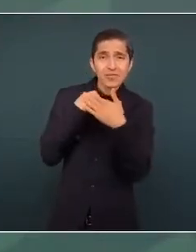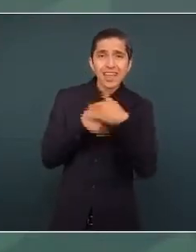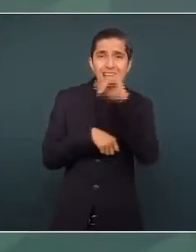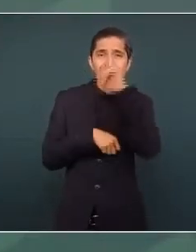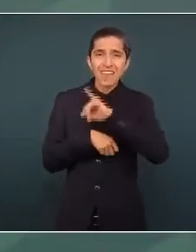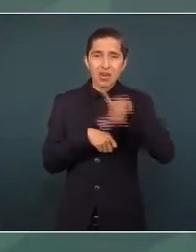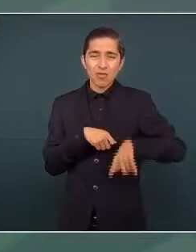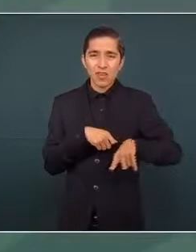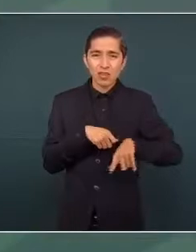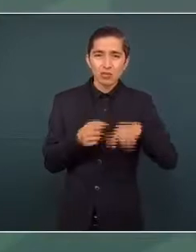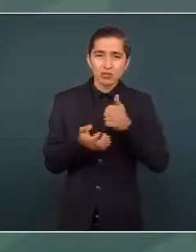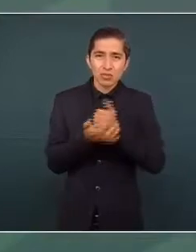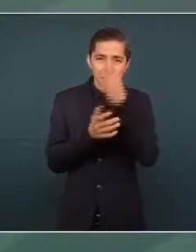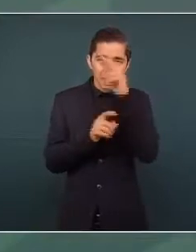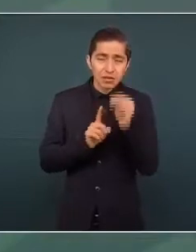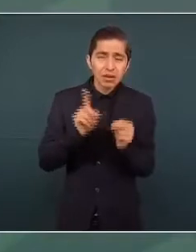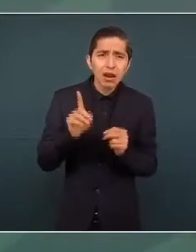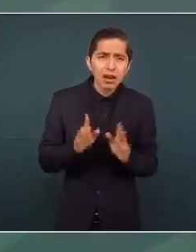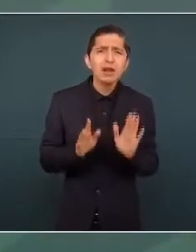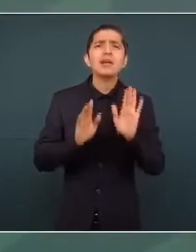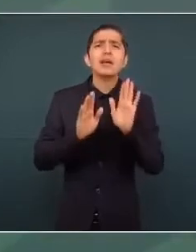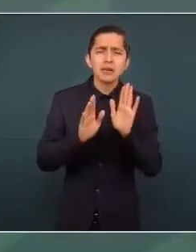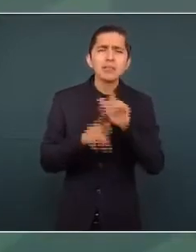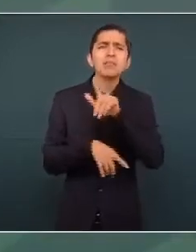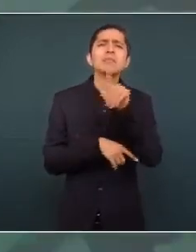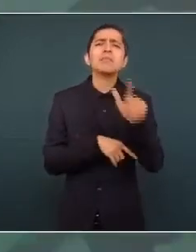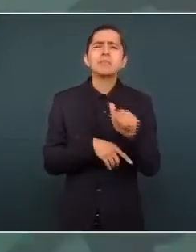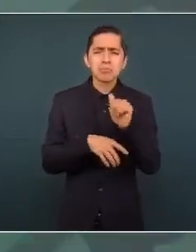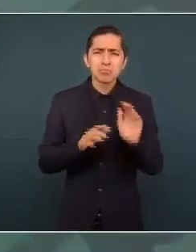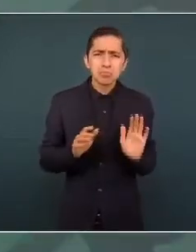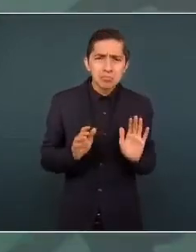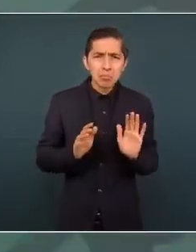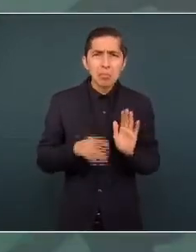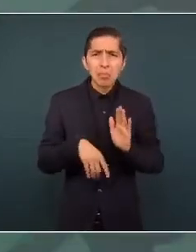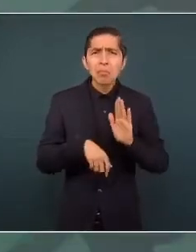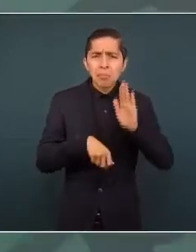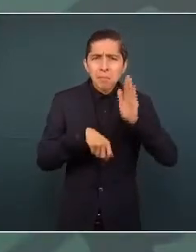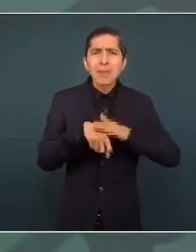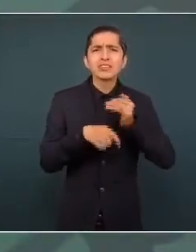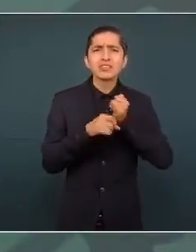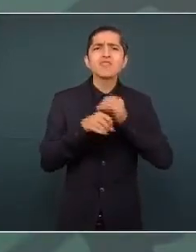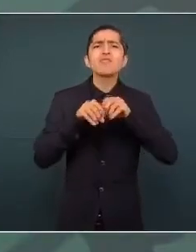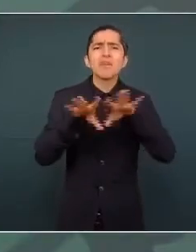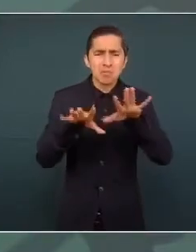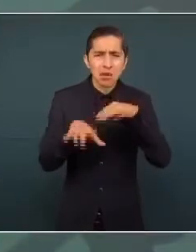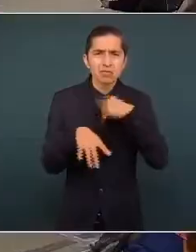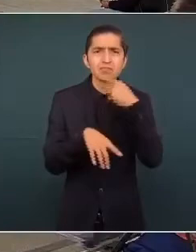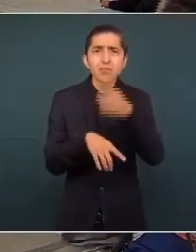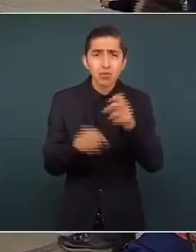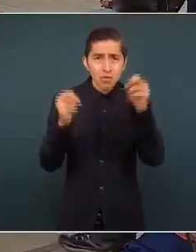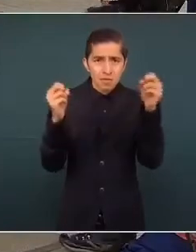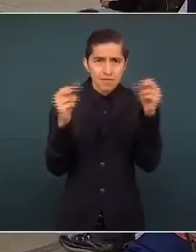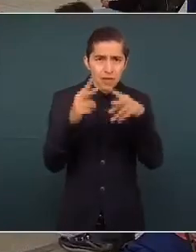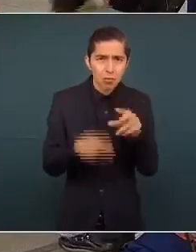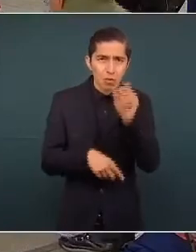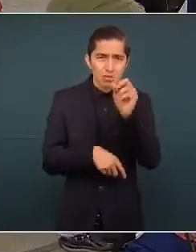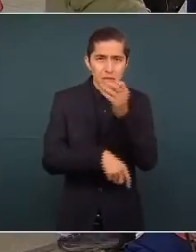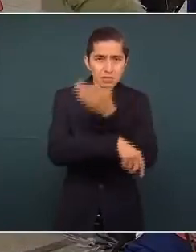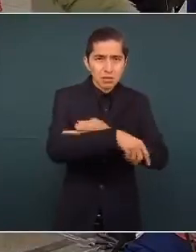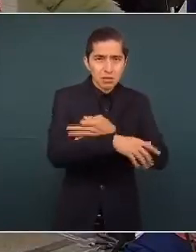de gobierno, pero posteriormente vamos a tener más información. Nos vemos al rato.